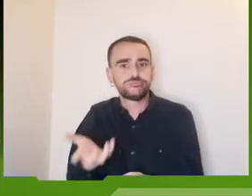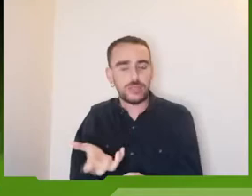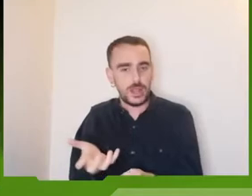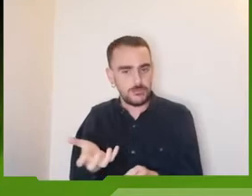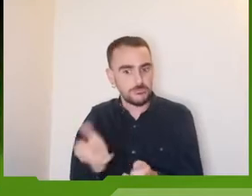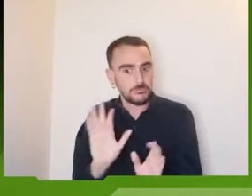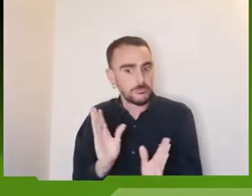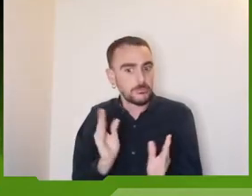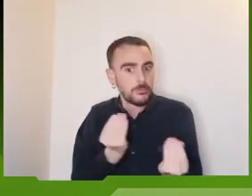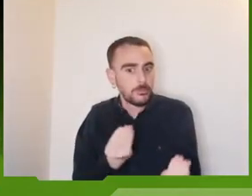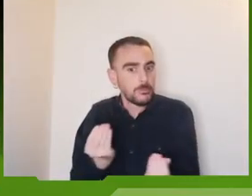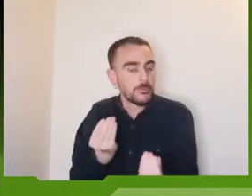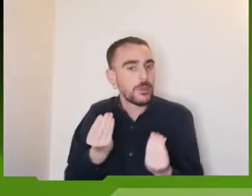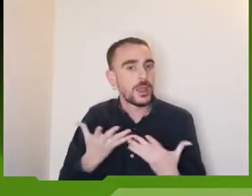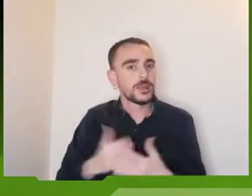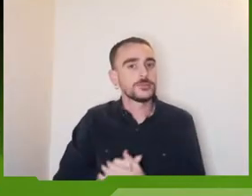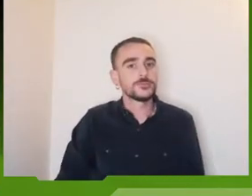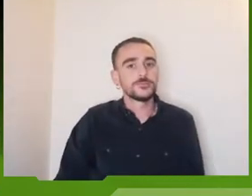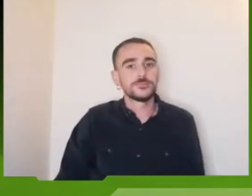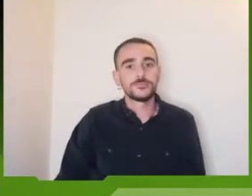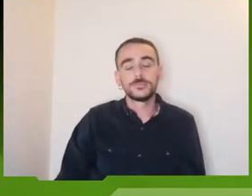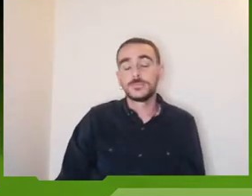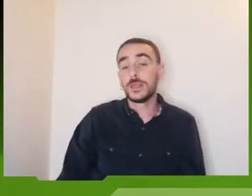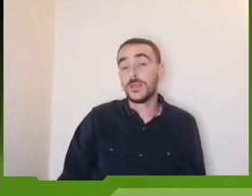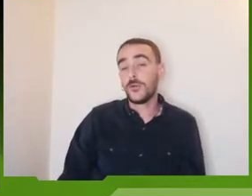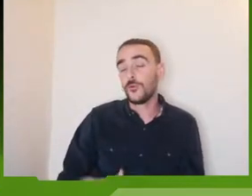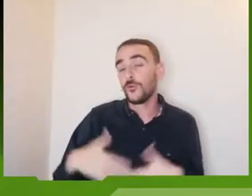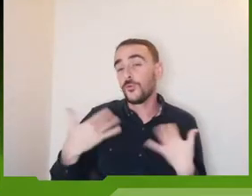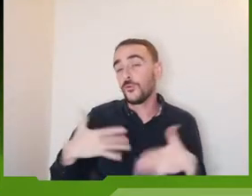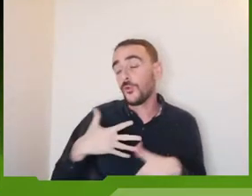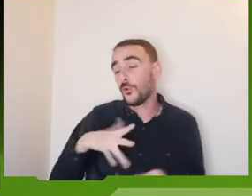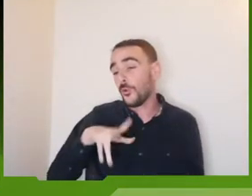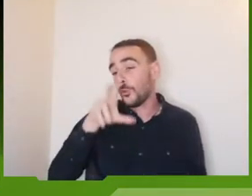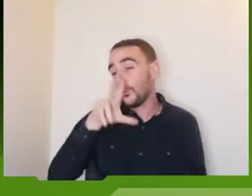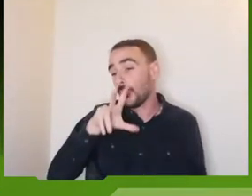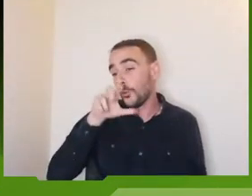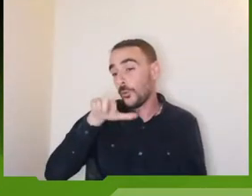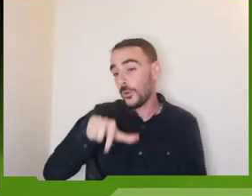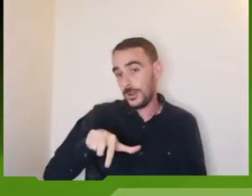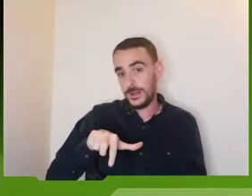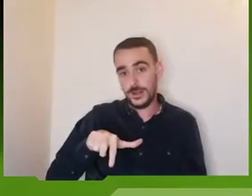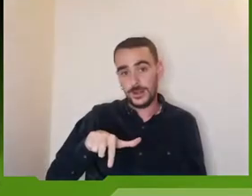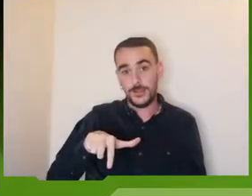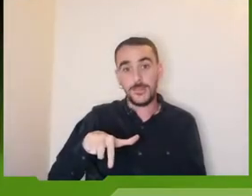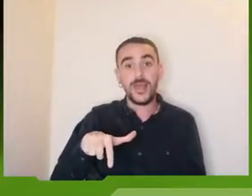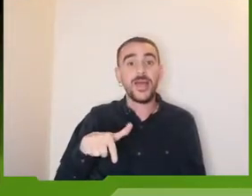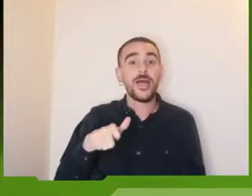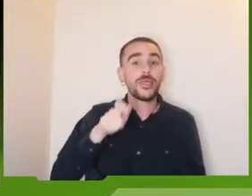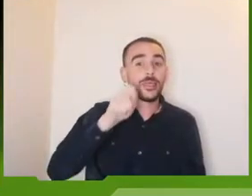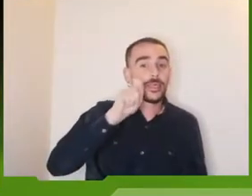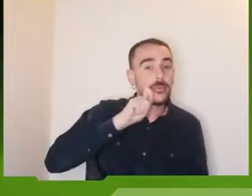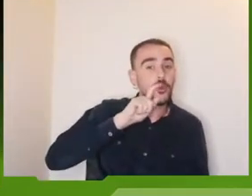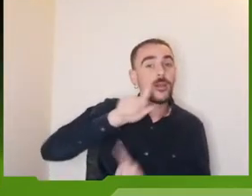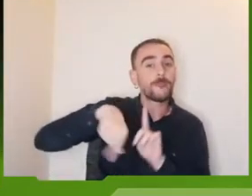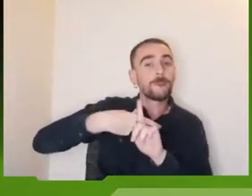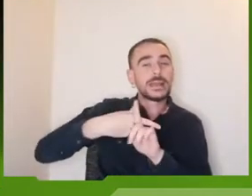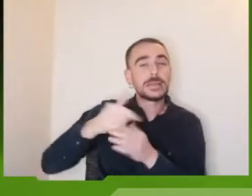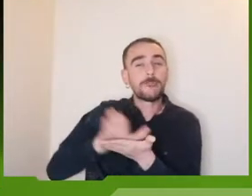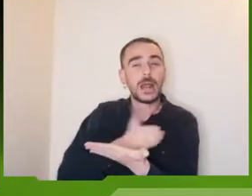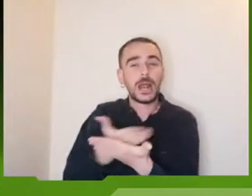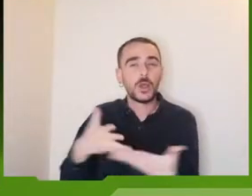Es increíble el olor de la cebolla con margarina, madre mía. Vamos a